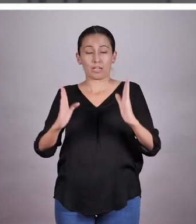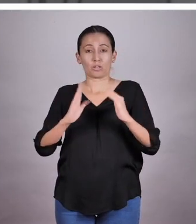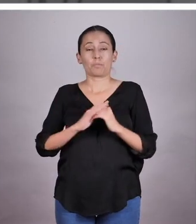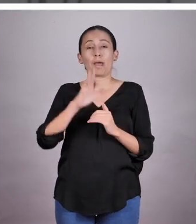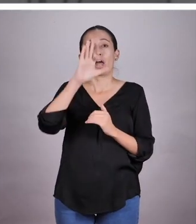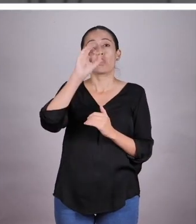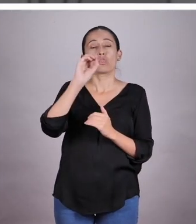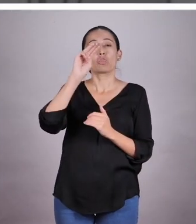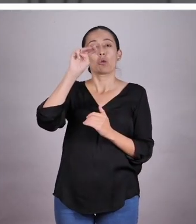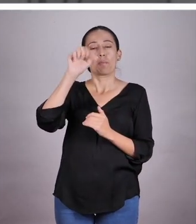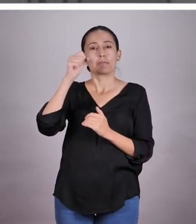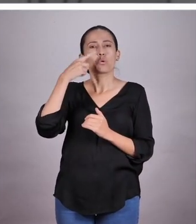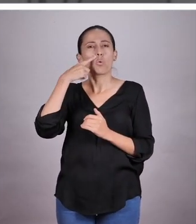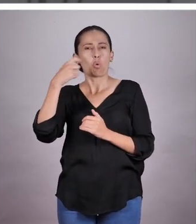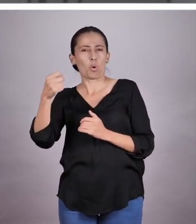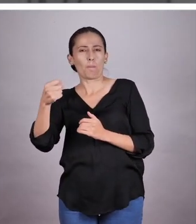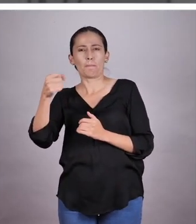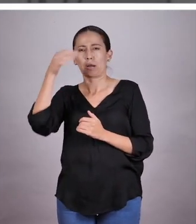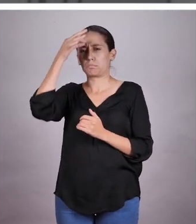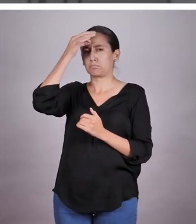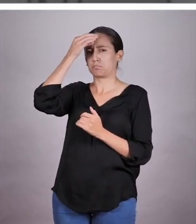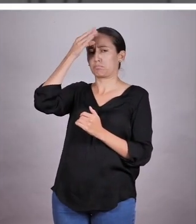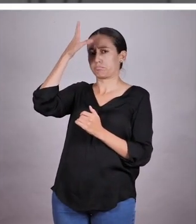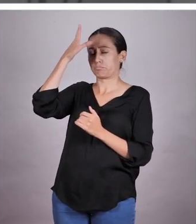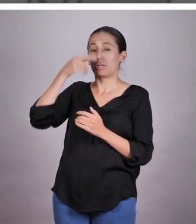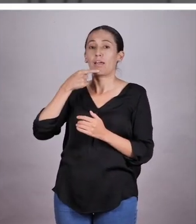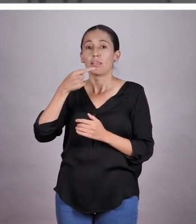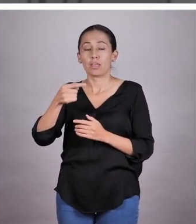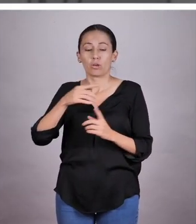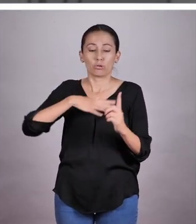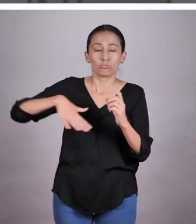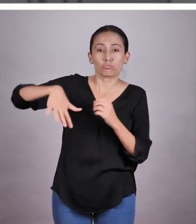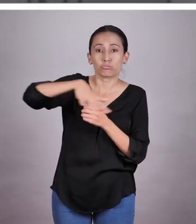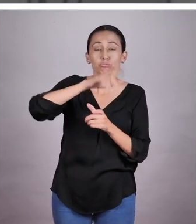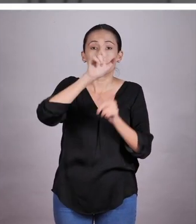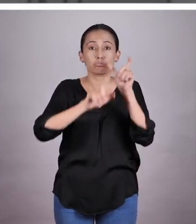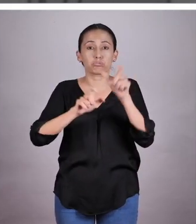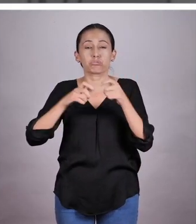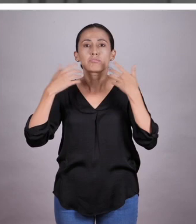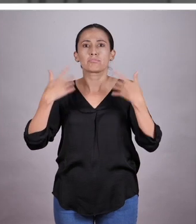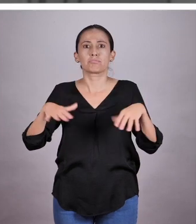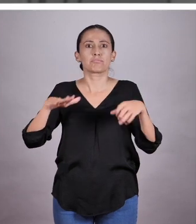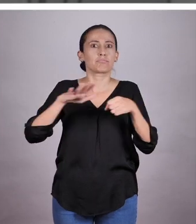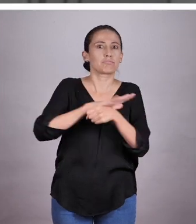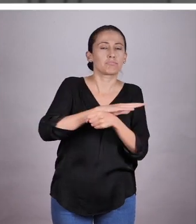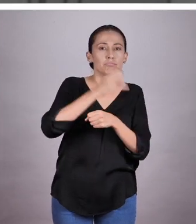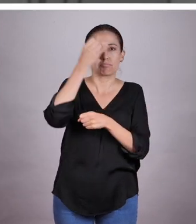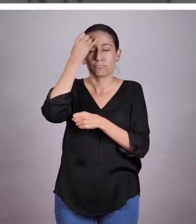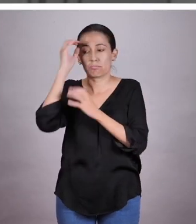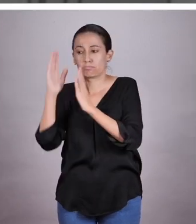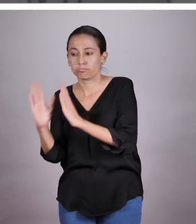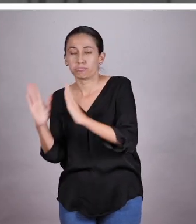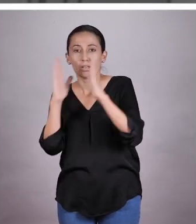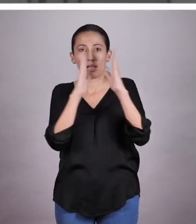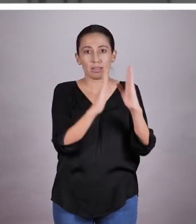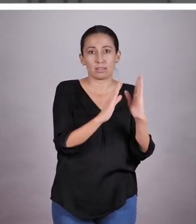Malthus mencionó que la sobrepoblación sería un problema y le terminó dando su idea a Thanos.